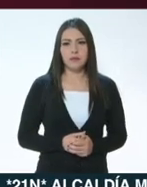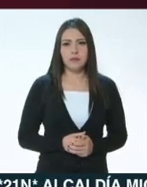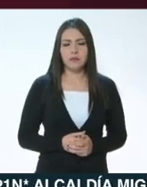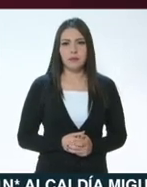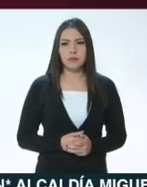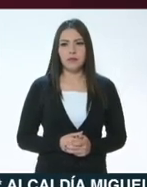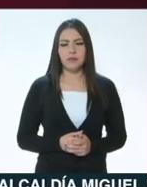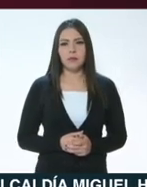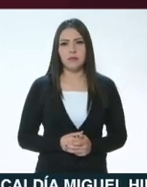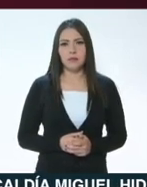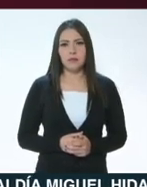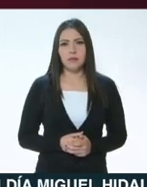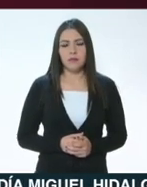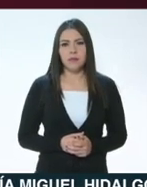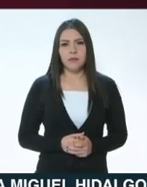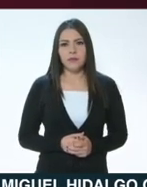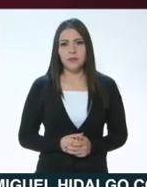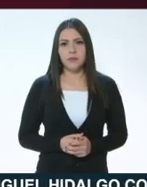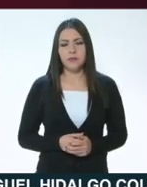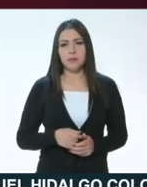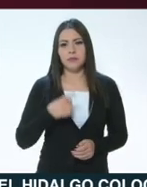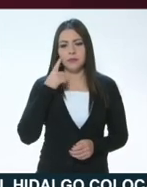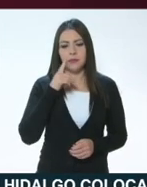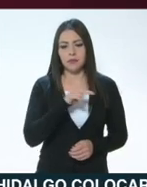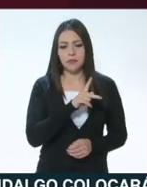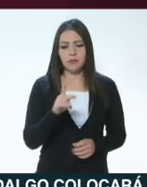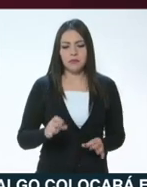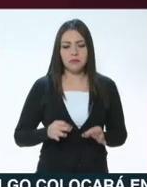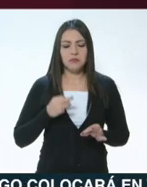profesionalmente, técnicamente, científicamente